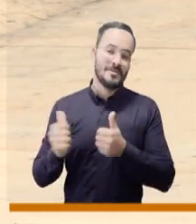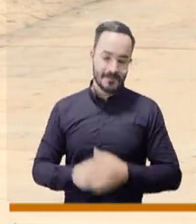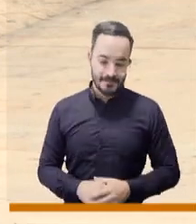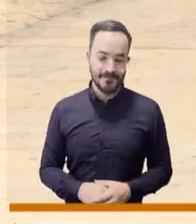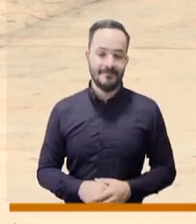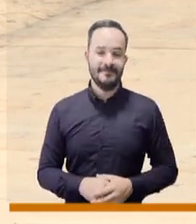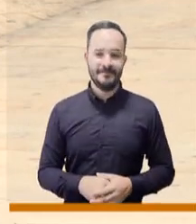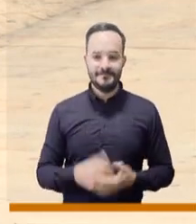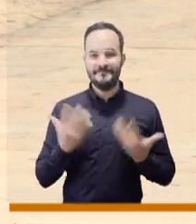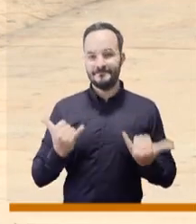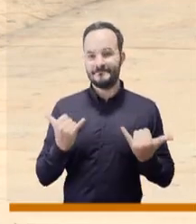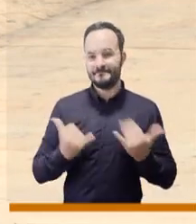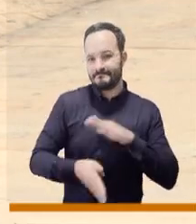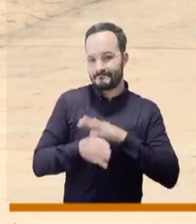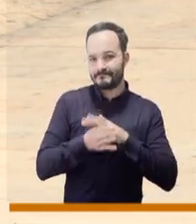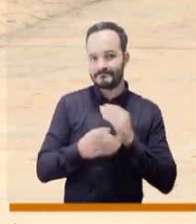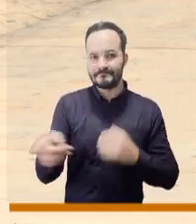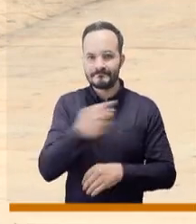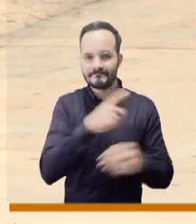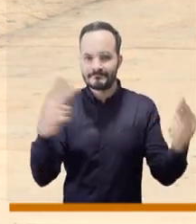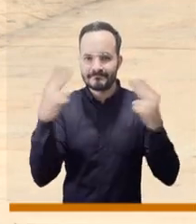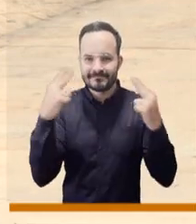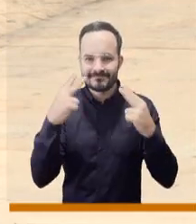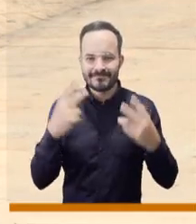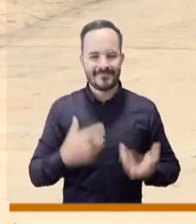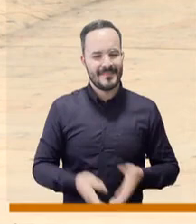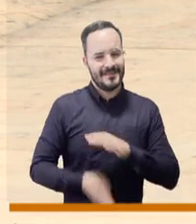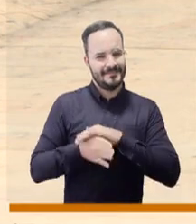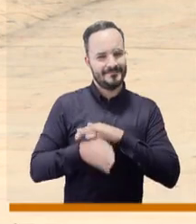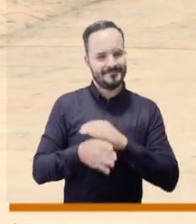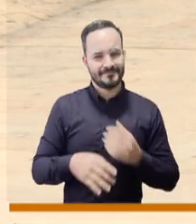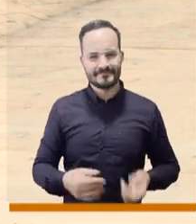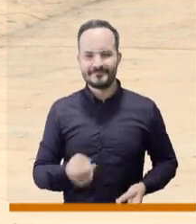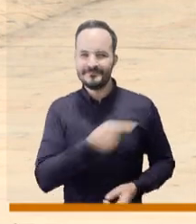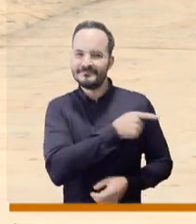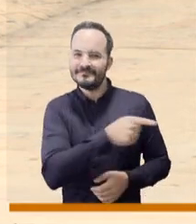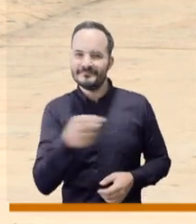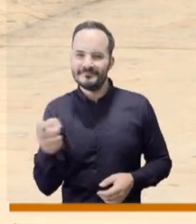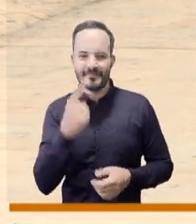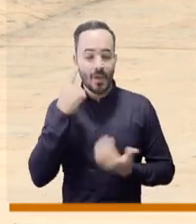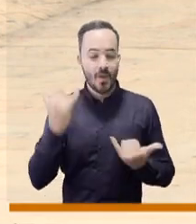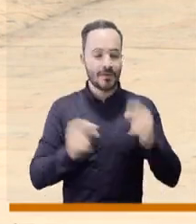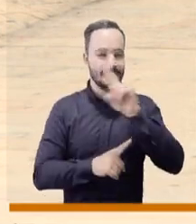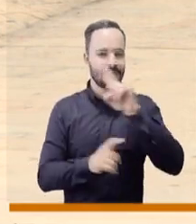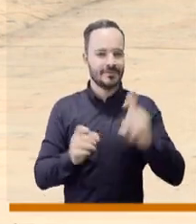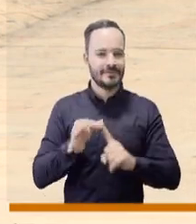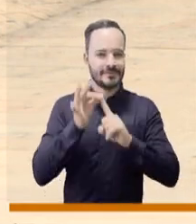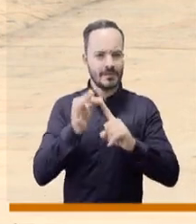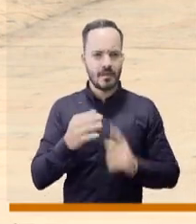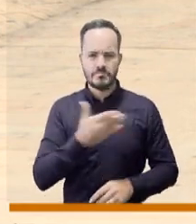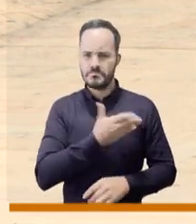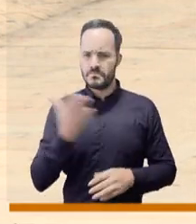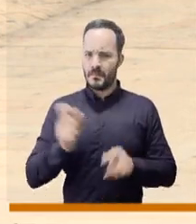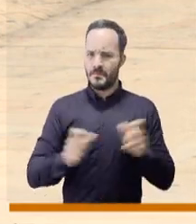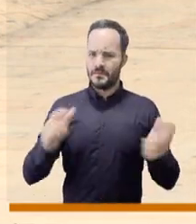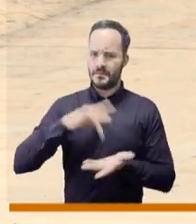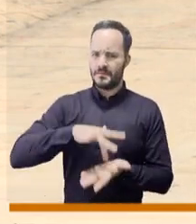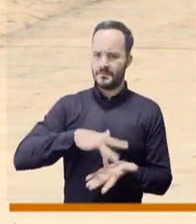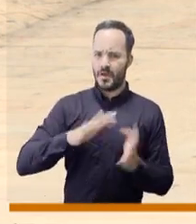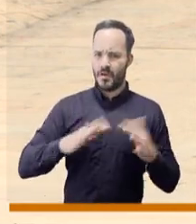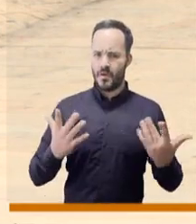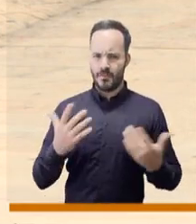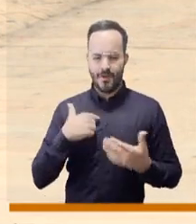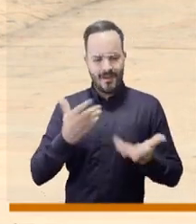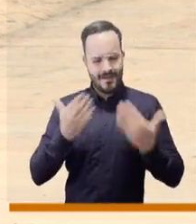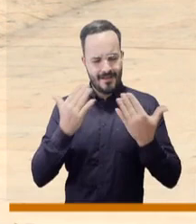seguir entonces en este momento con nuestros televidentes porque es el turno de conocer la pregunta de la semana. ¿Cómo pueden participar ustedes